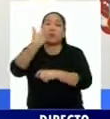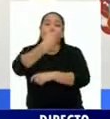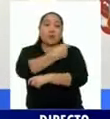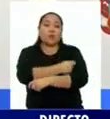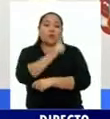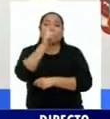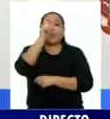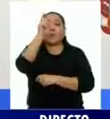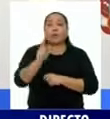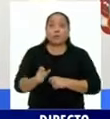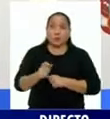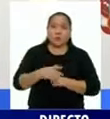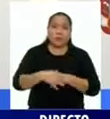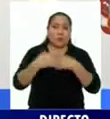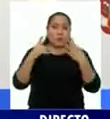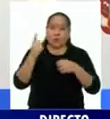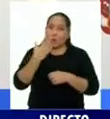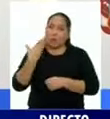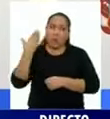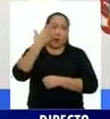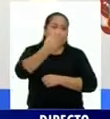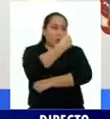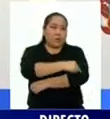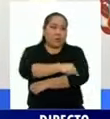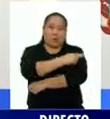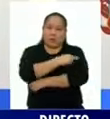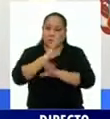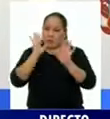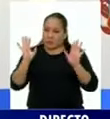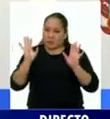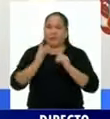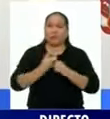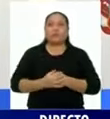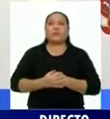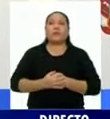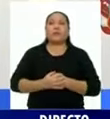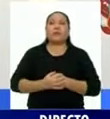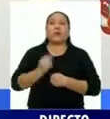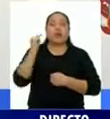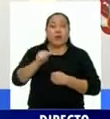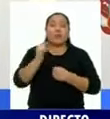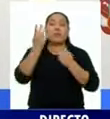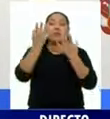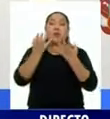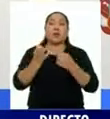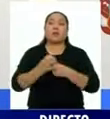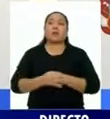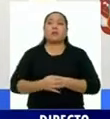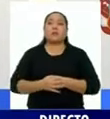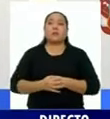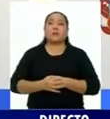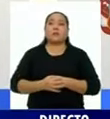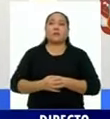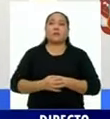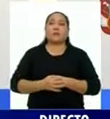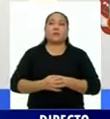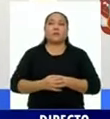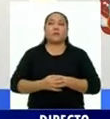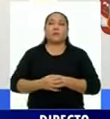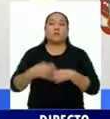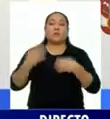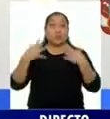es una persona que ya no va a ir al hospital con toda seguridad. Eso es lo que queremos. Entonces,